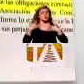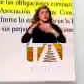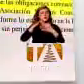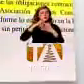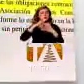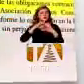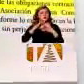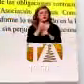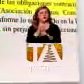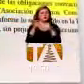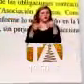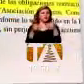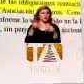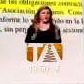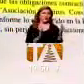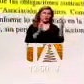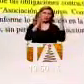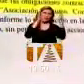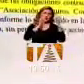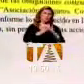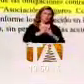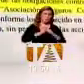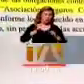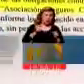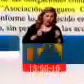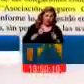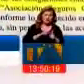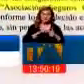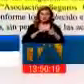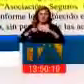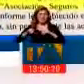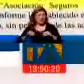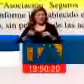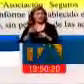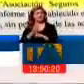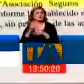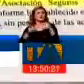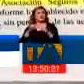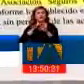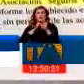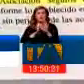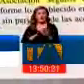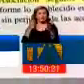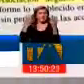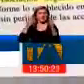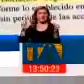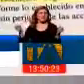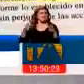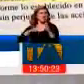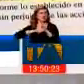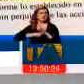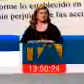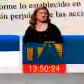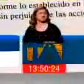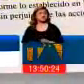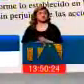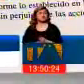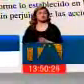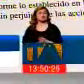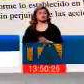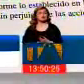riesgo al personal, instalaciones y bienes del Consejo de la Judicatura al no contar con el respaldo que supuestamente debió dar